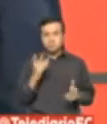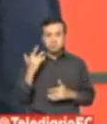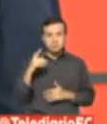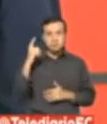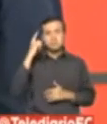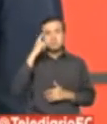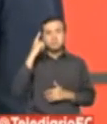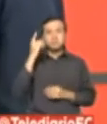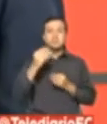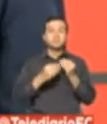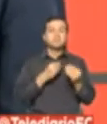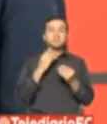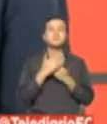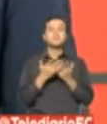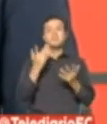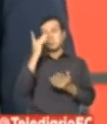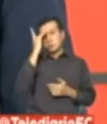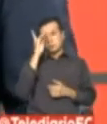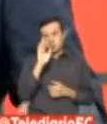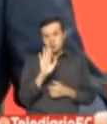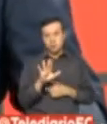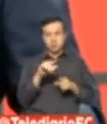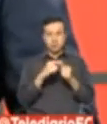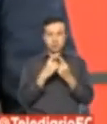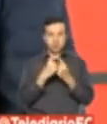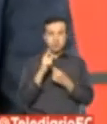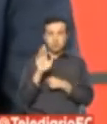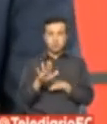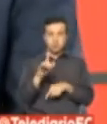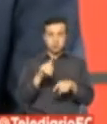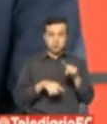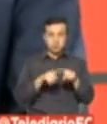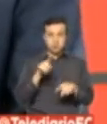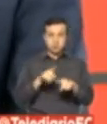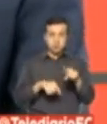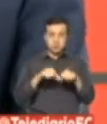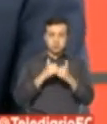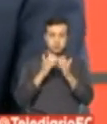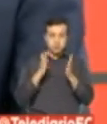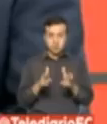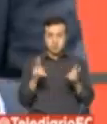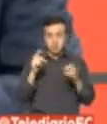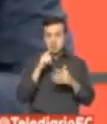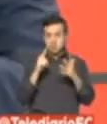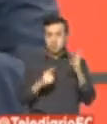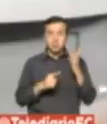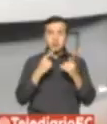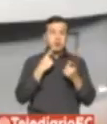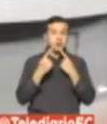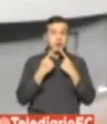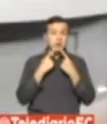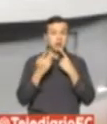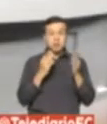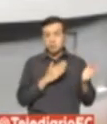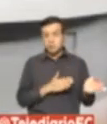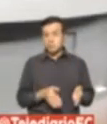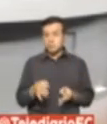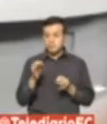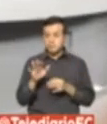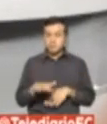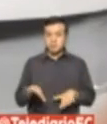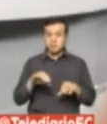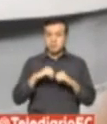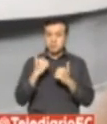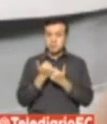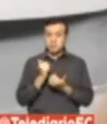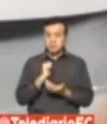¿Cuál sería la posición de usted, de su bloque, de sus colegas asambleístas, sobre este diálogo que correría en paralelo mientras la